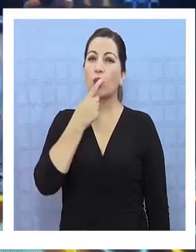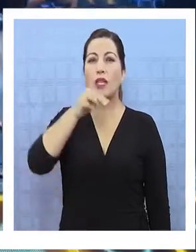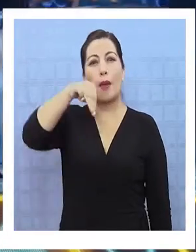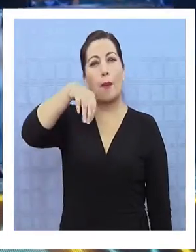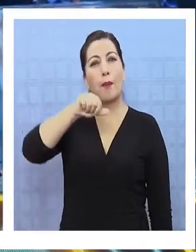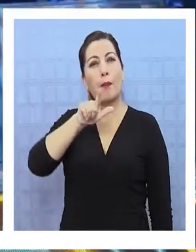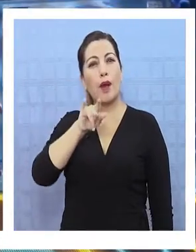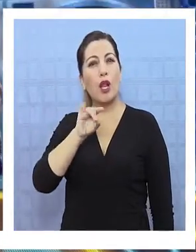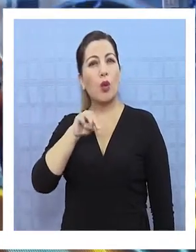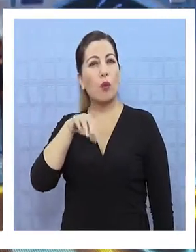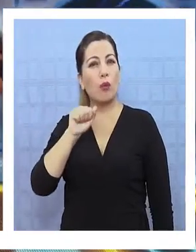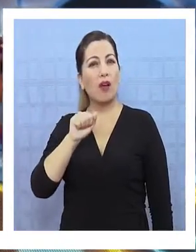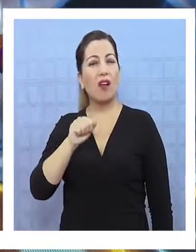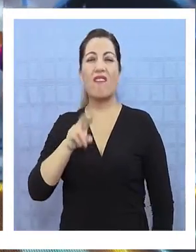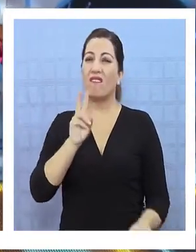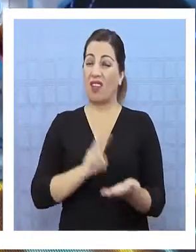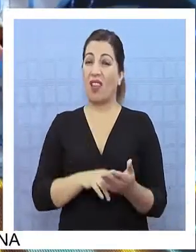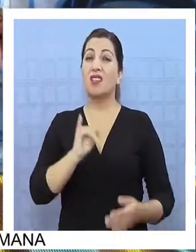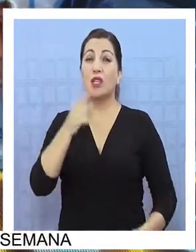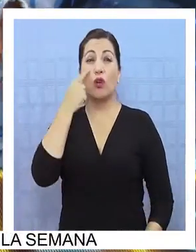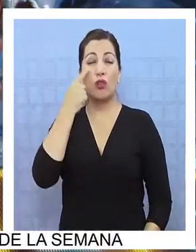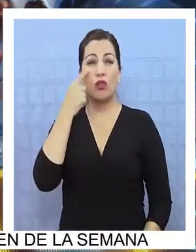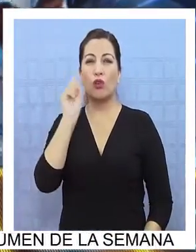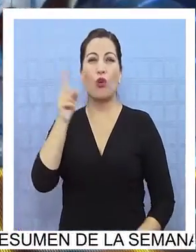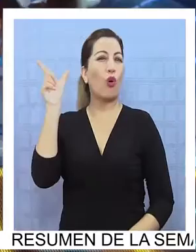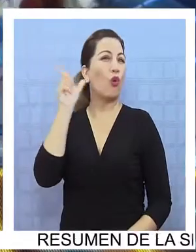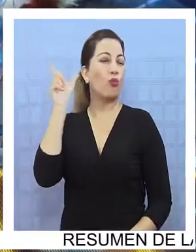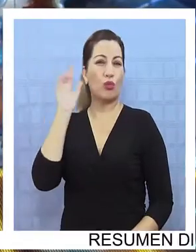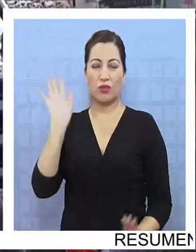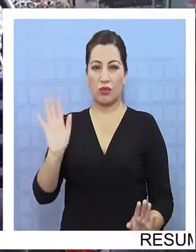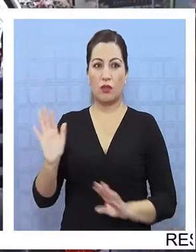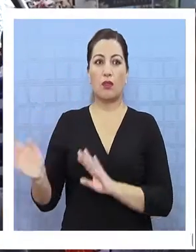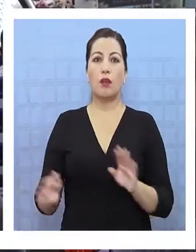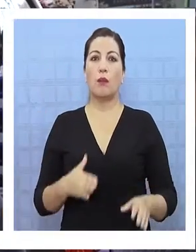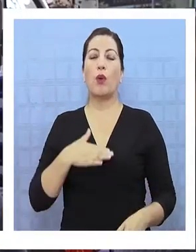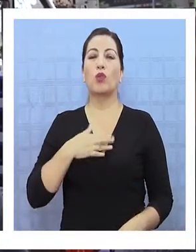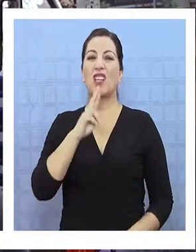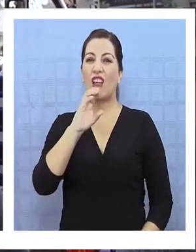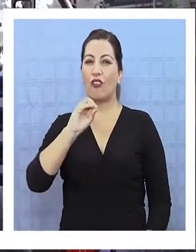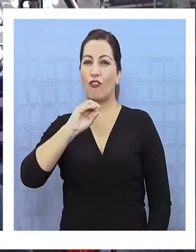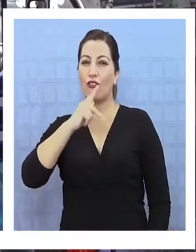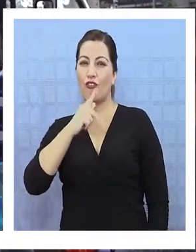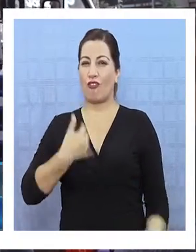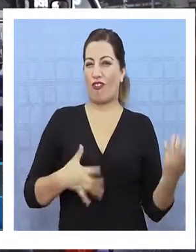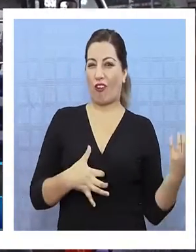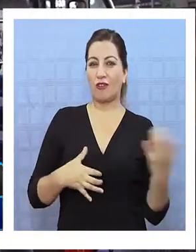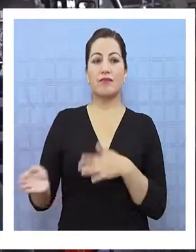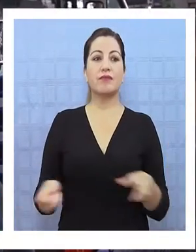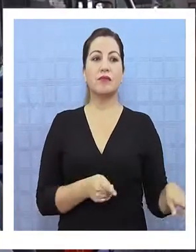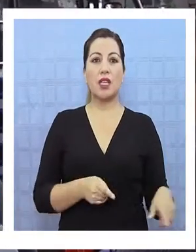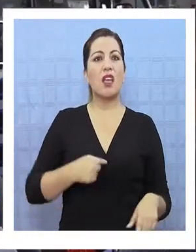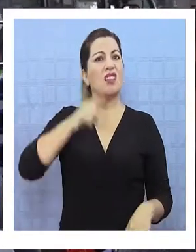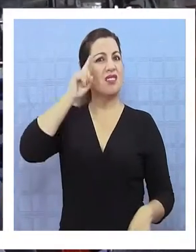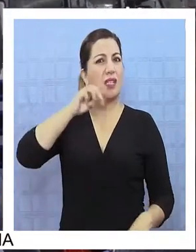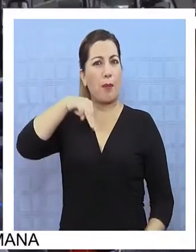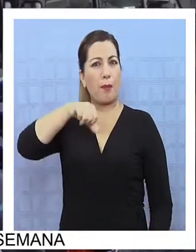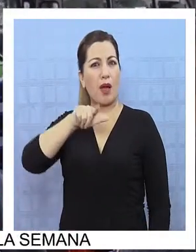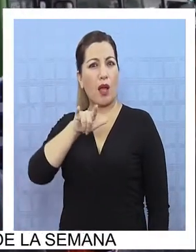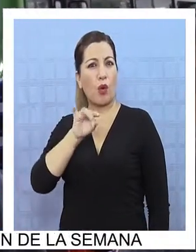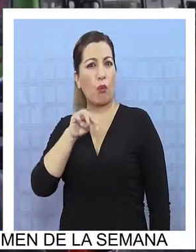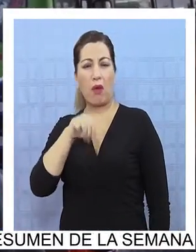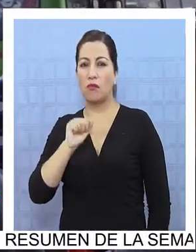pero no escucho esa música. ¿Qué escuchas? Rock. No, que me agrade no, pero sé que viene Maluma. ¿Quién más?